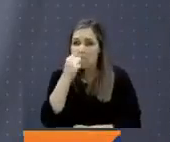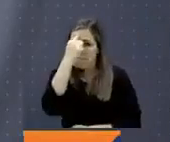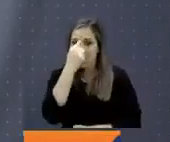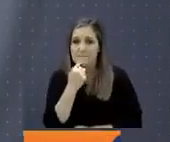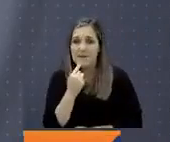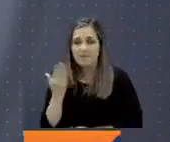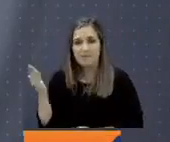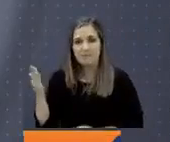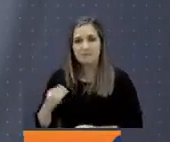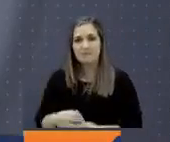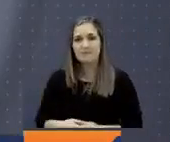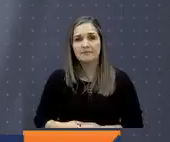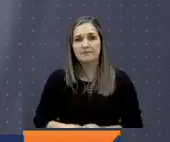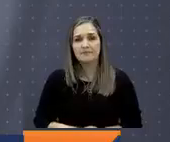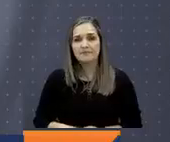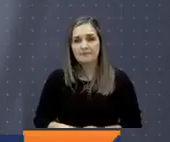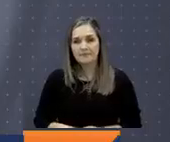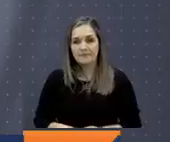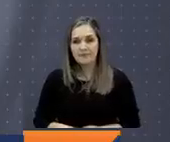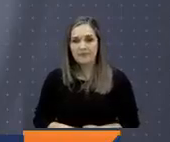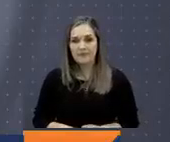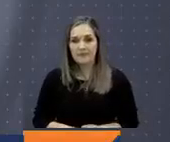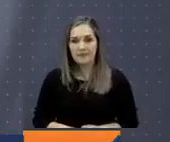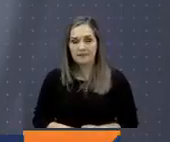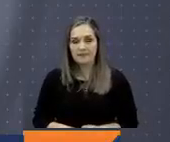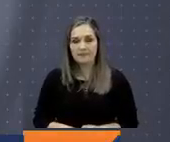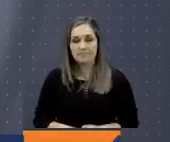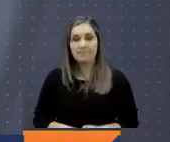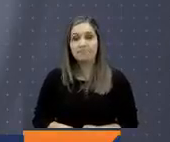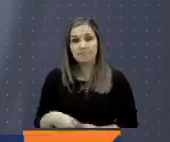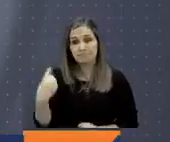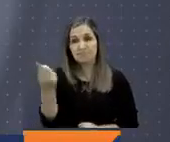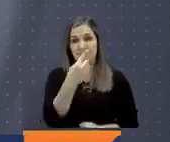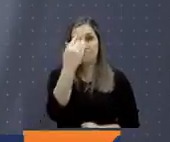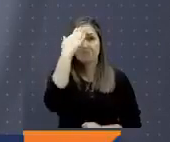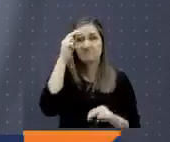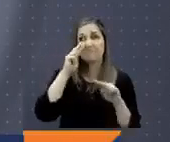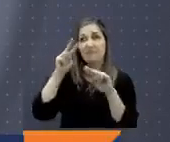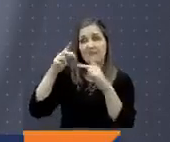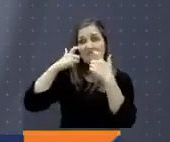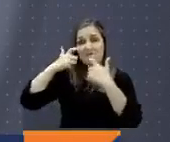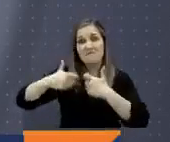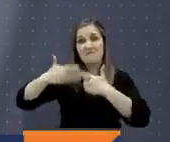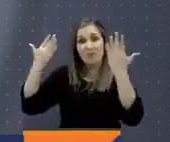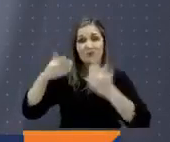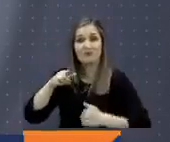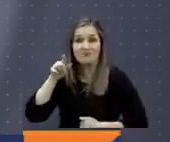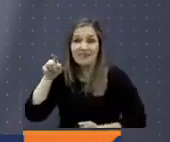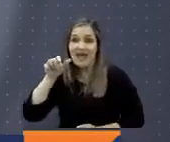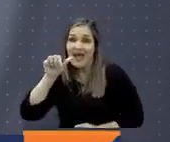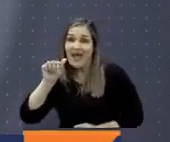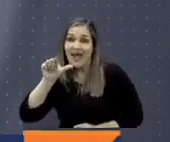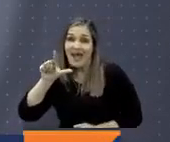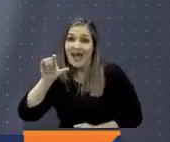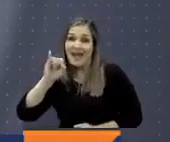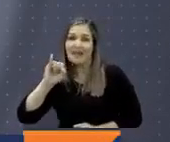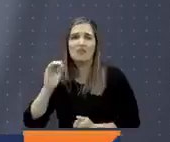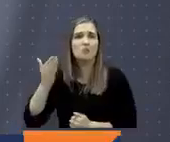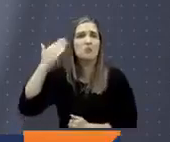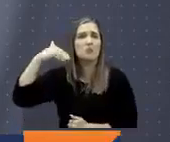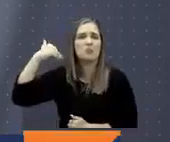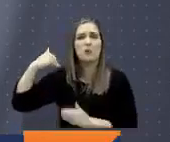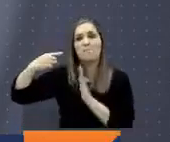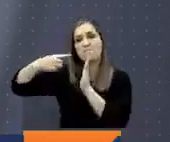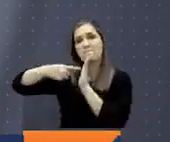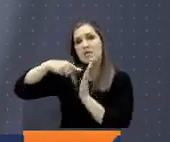Las escoltas están listas, general. Pido usted autorización para... Como muchos grandes actores, Ali Umar comenzó haciendo teatro en los años 60,